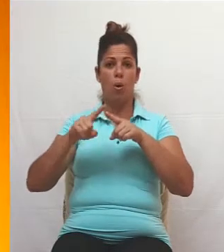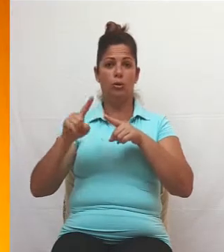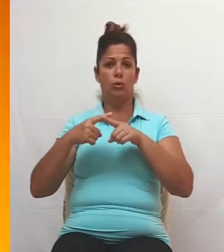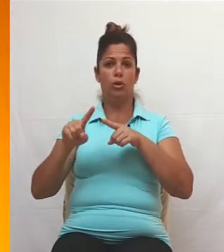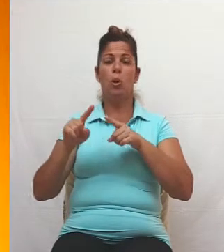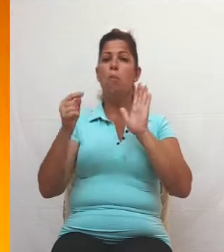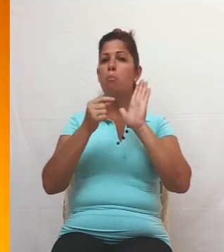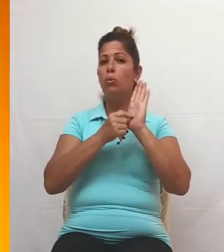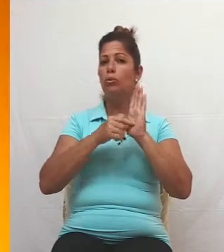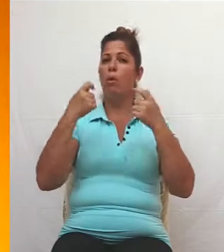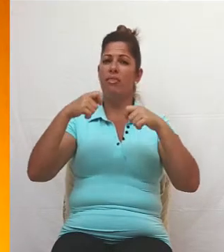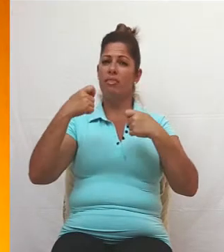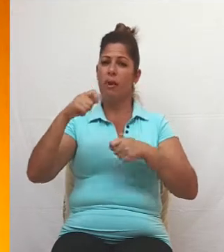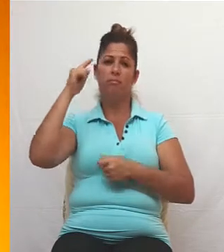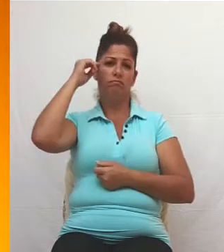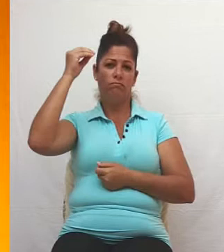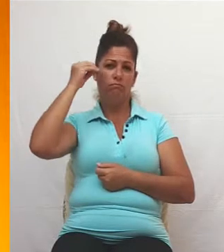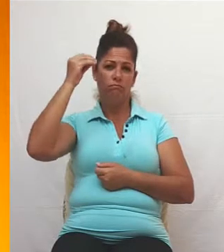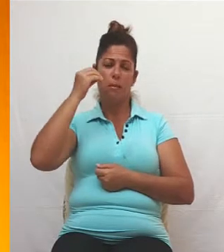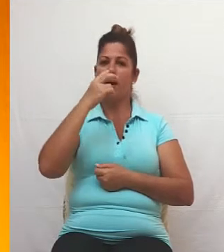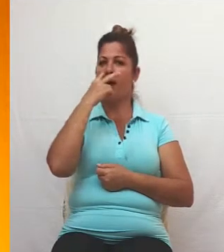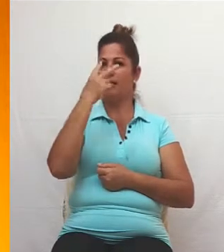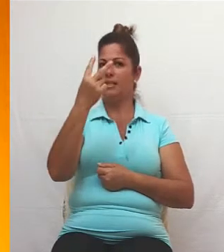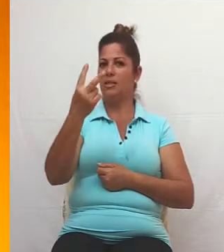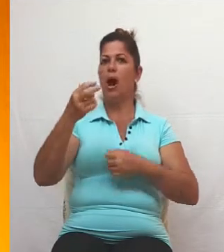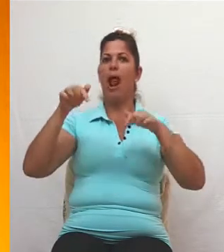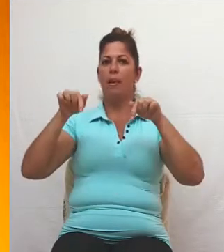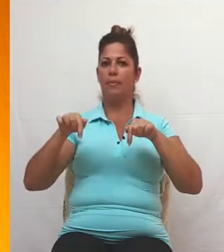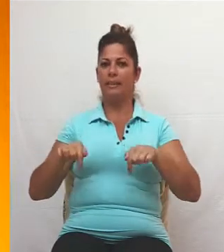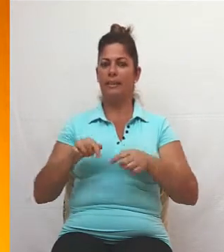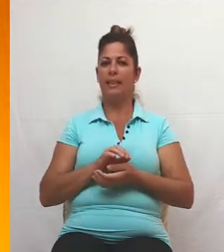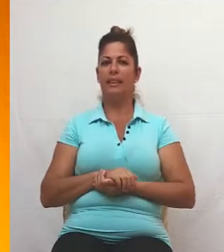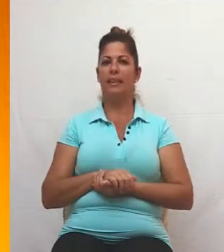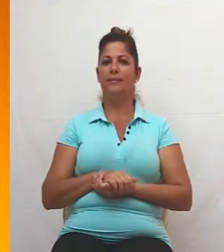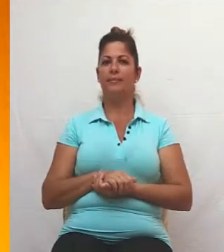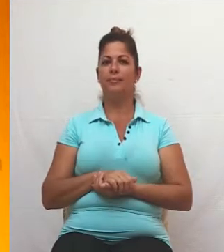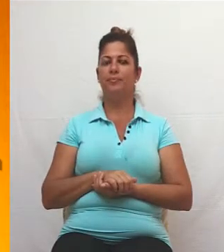que cuatro puntos hemos de tener en cuenta para atender al presente